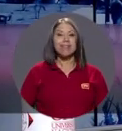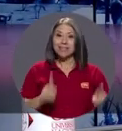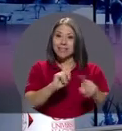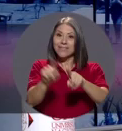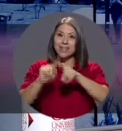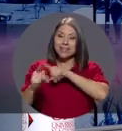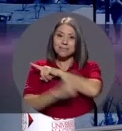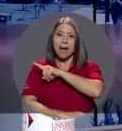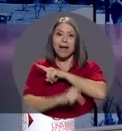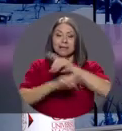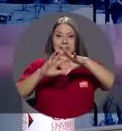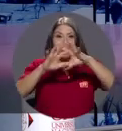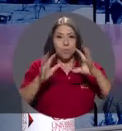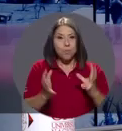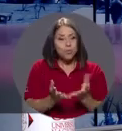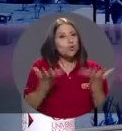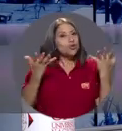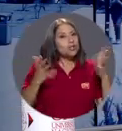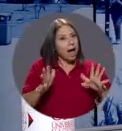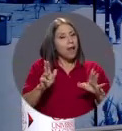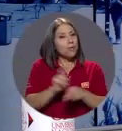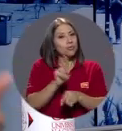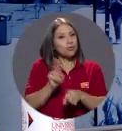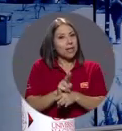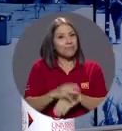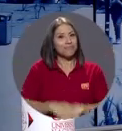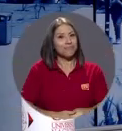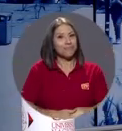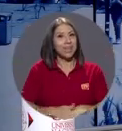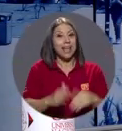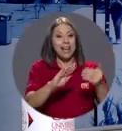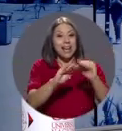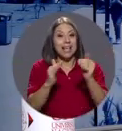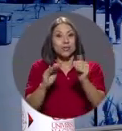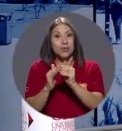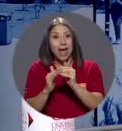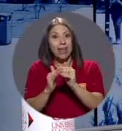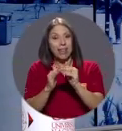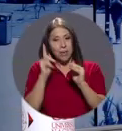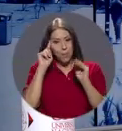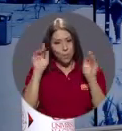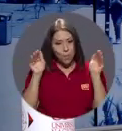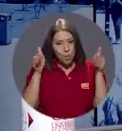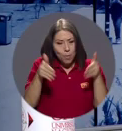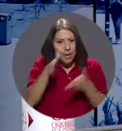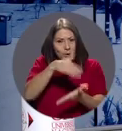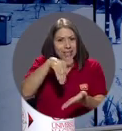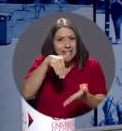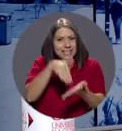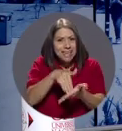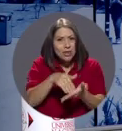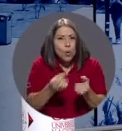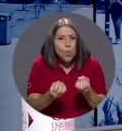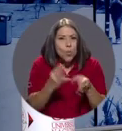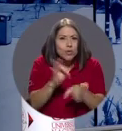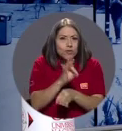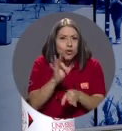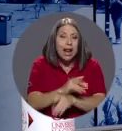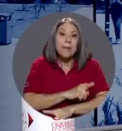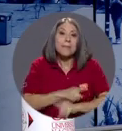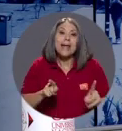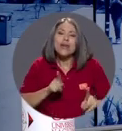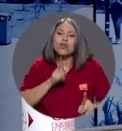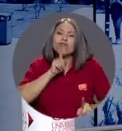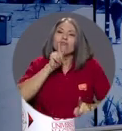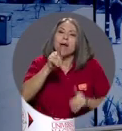que las ciudades en el mundo lo han implementado. Sí. Volver la ciudad hacia el centro, ¿verdad? El centro compacto multifuncional, pero desde luego